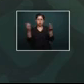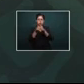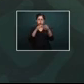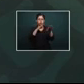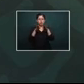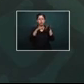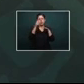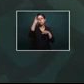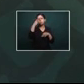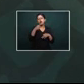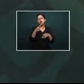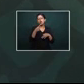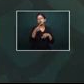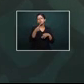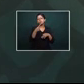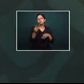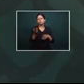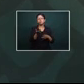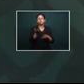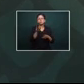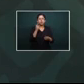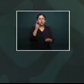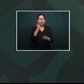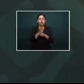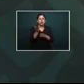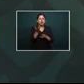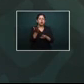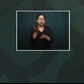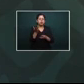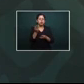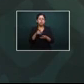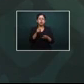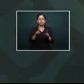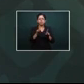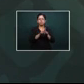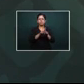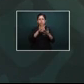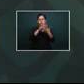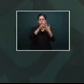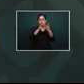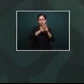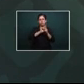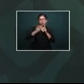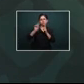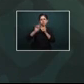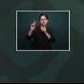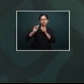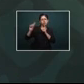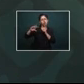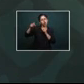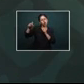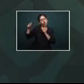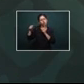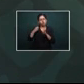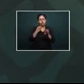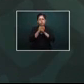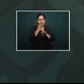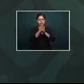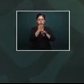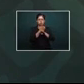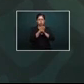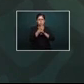estamos colaborando, apoyando para el traslado a penales federales de